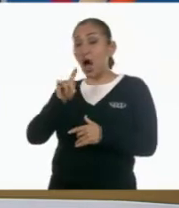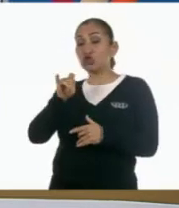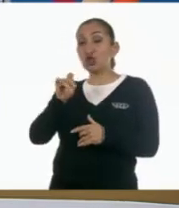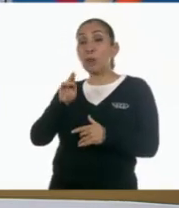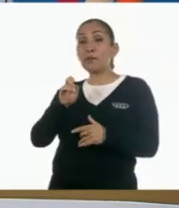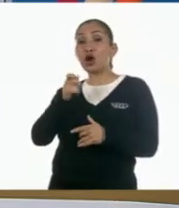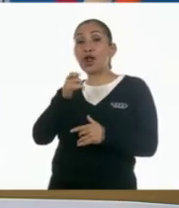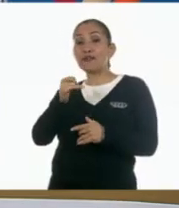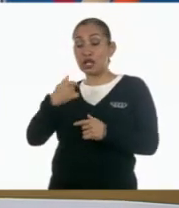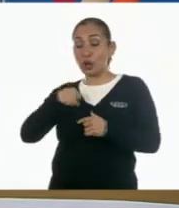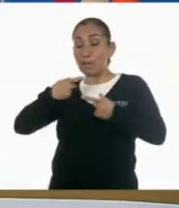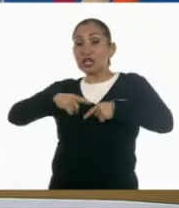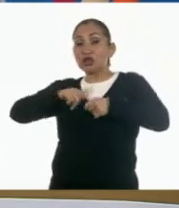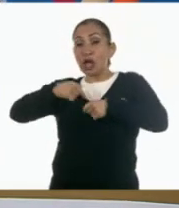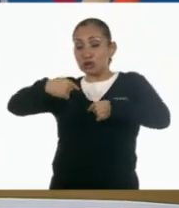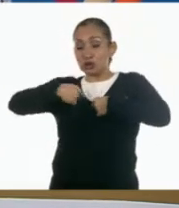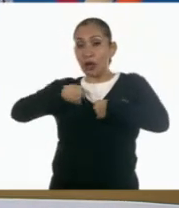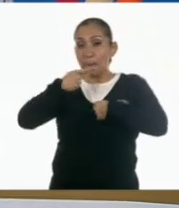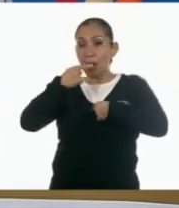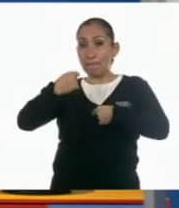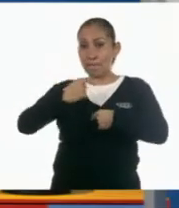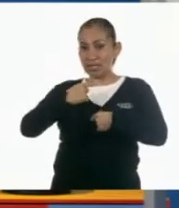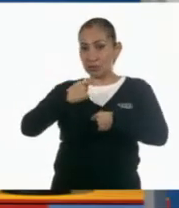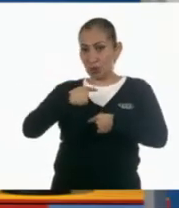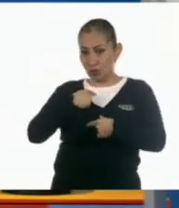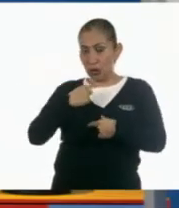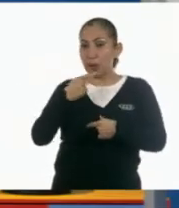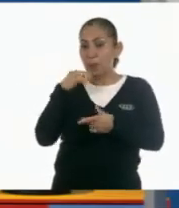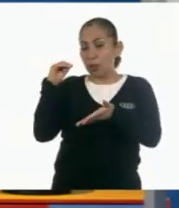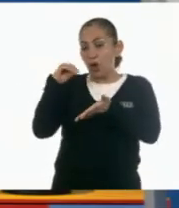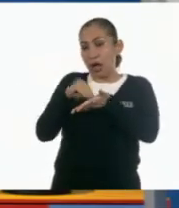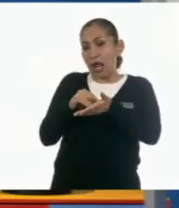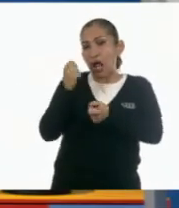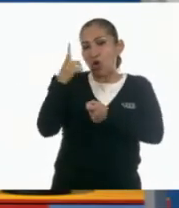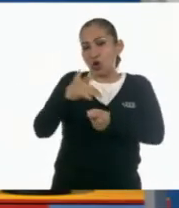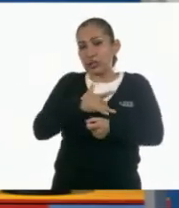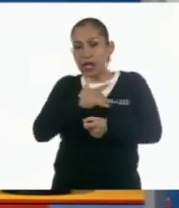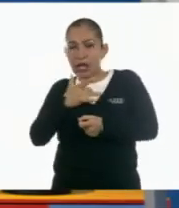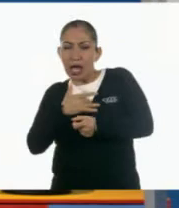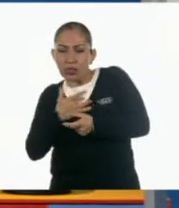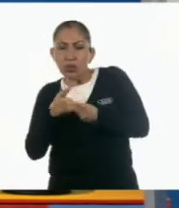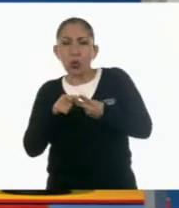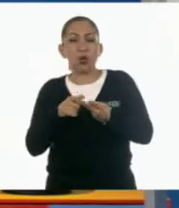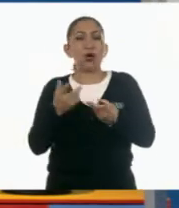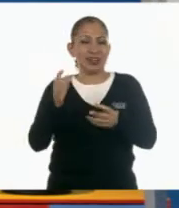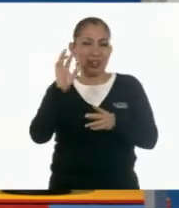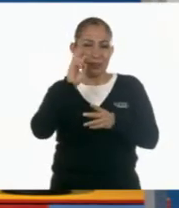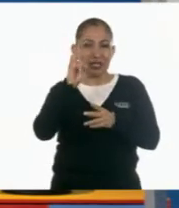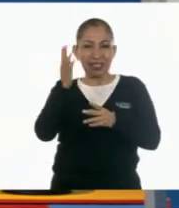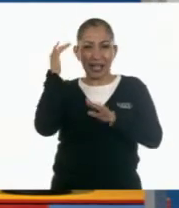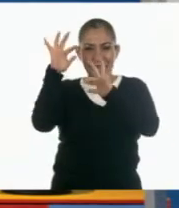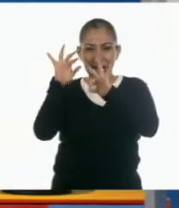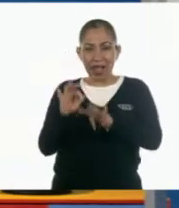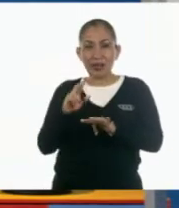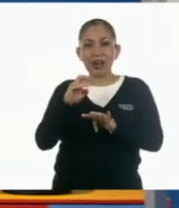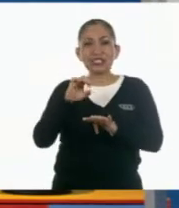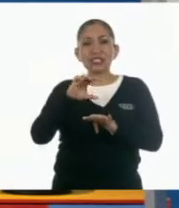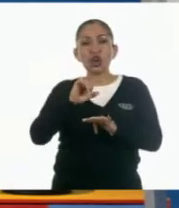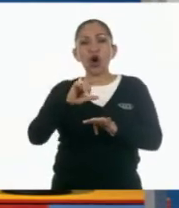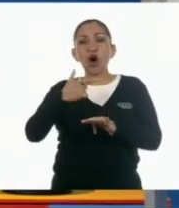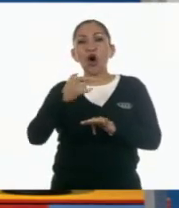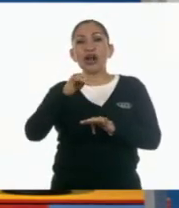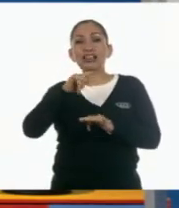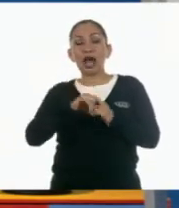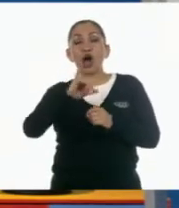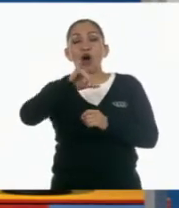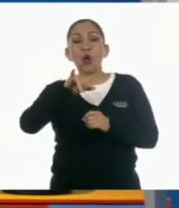una manera personal. Nosotros también ahí podemos plasmar ciertos sentimientos, lo veíamos en los textos de Francisco Goitia, de